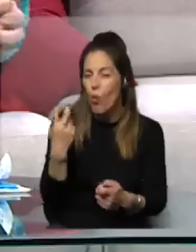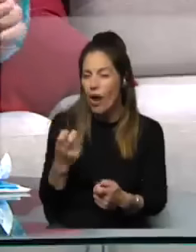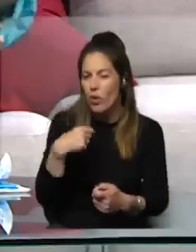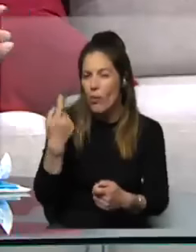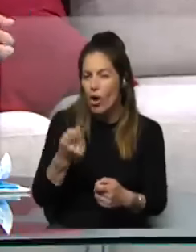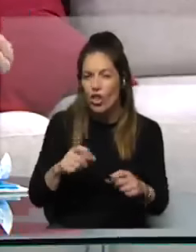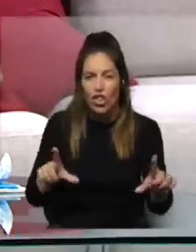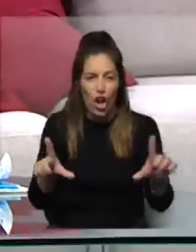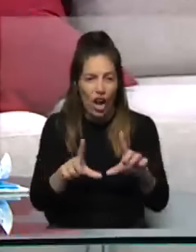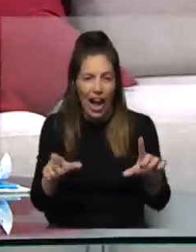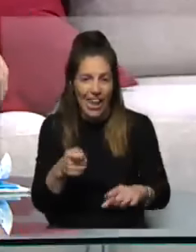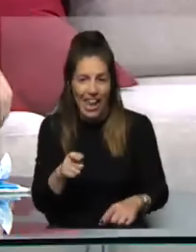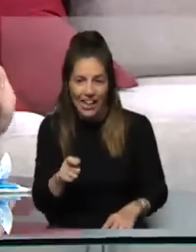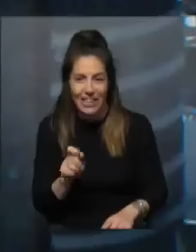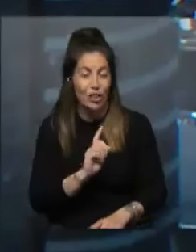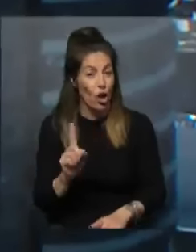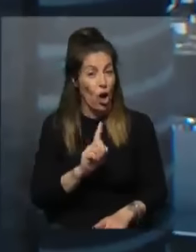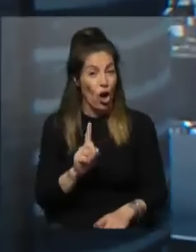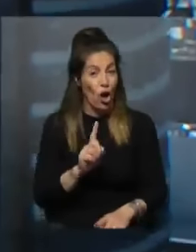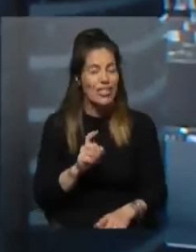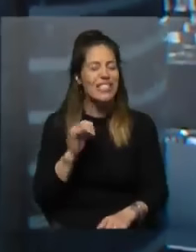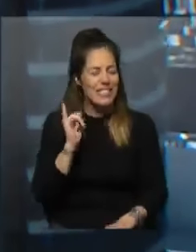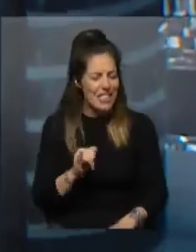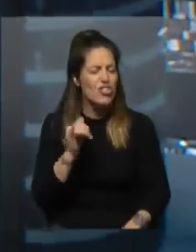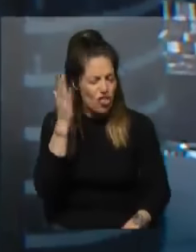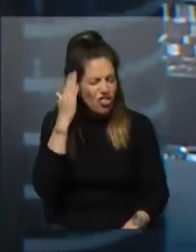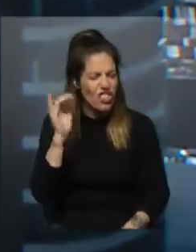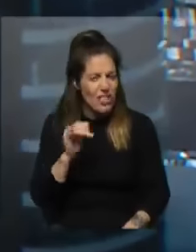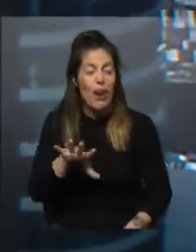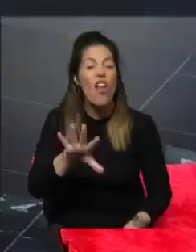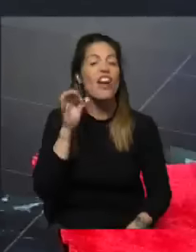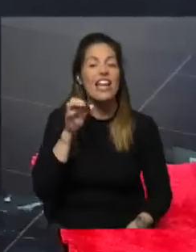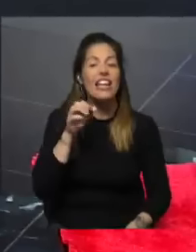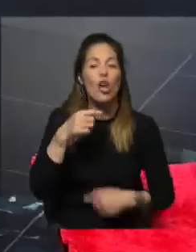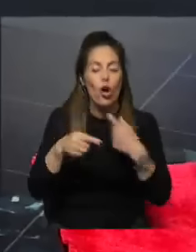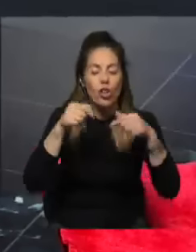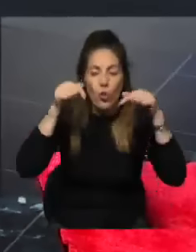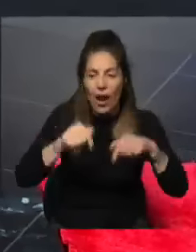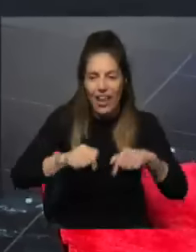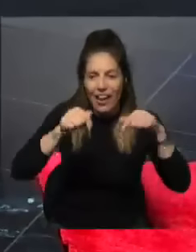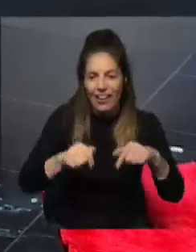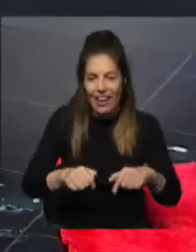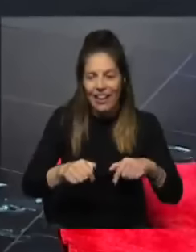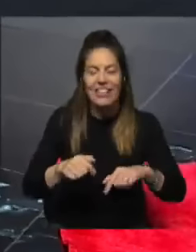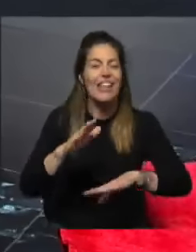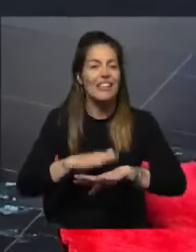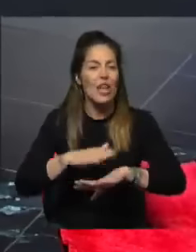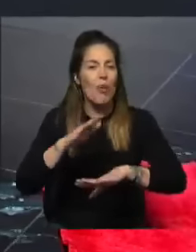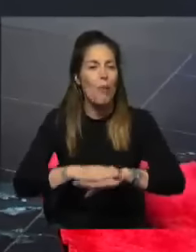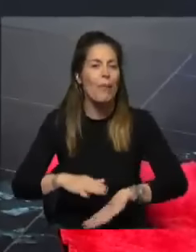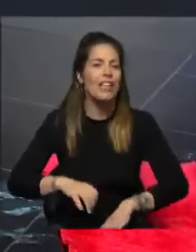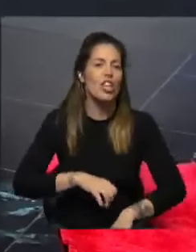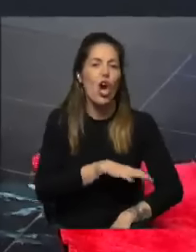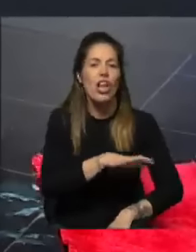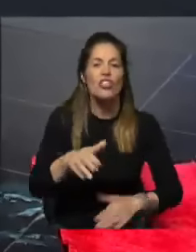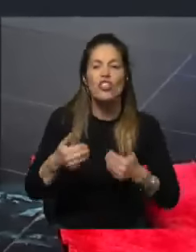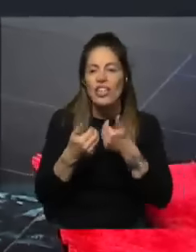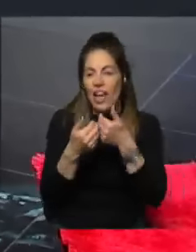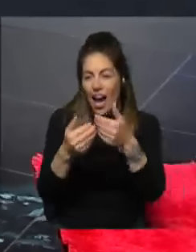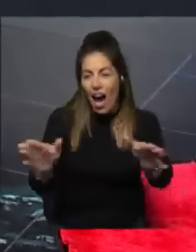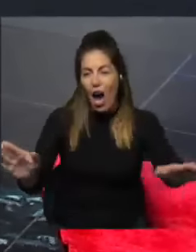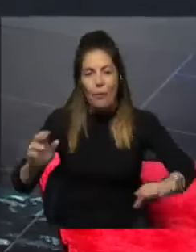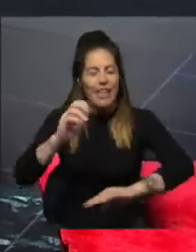a la desgracia. Sé que va a pasar, pero él va a elegir estar con nosotros. Señores, señores, en este momento, la sociedad entera se abre las ventanas, ojos